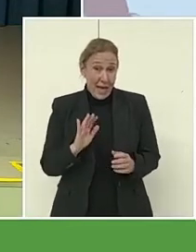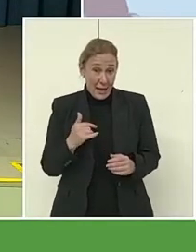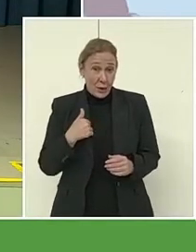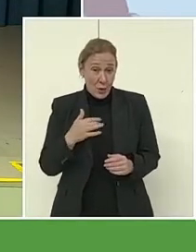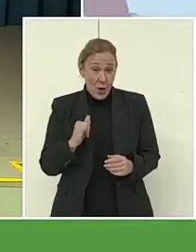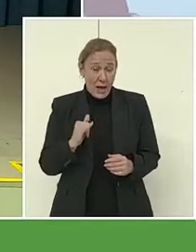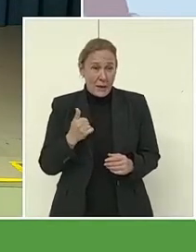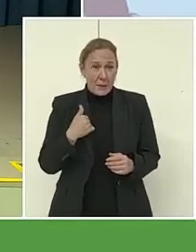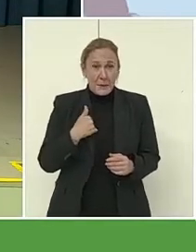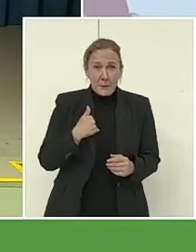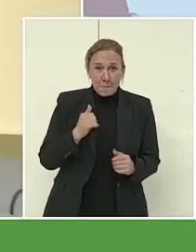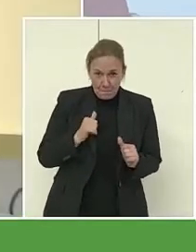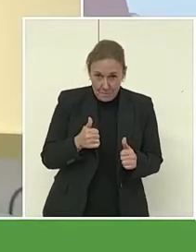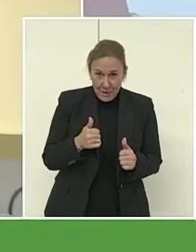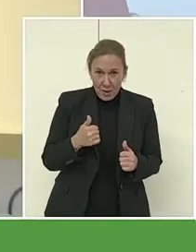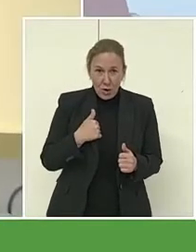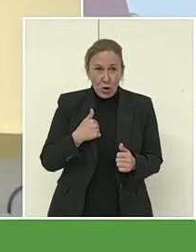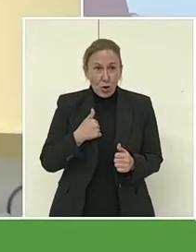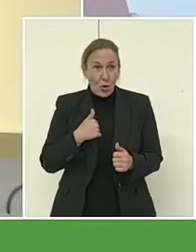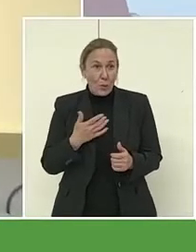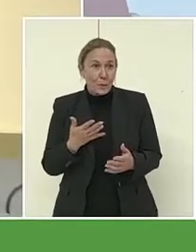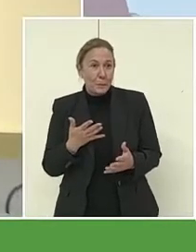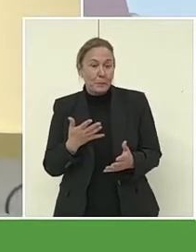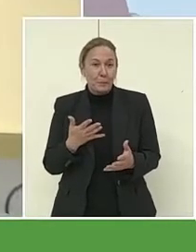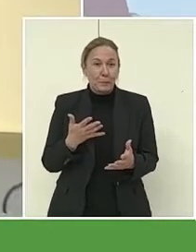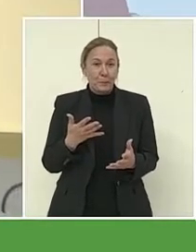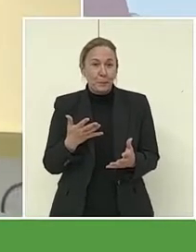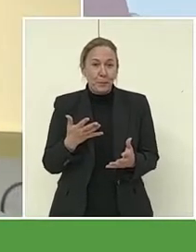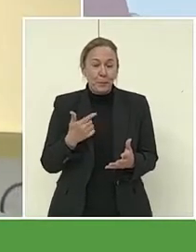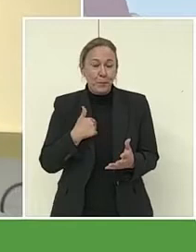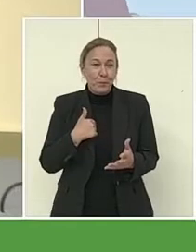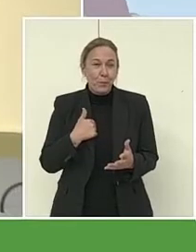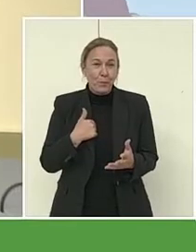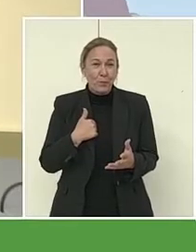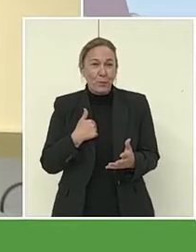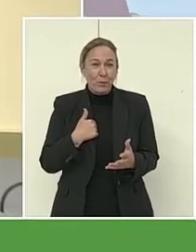mí. Yo